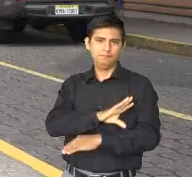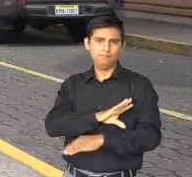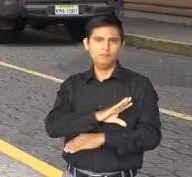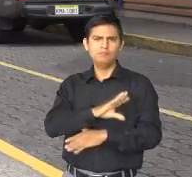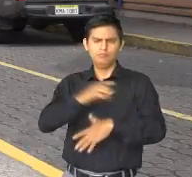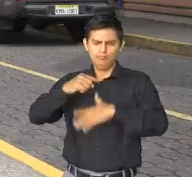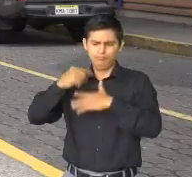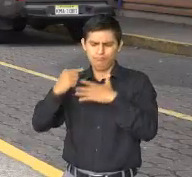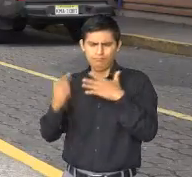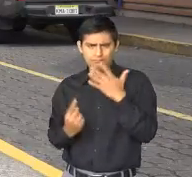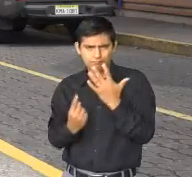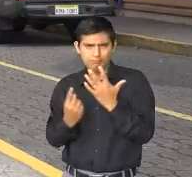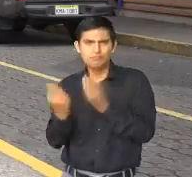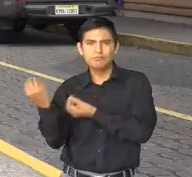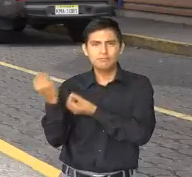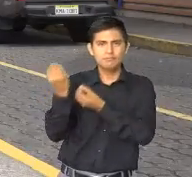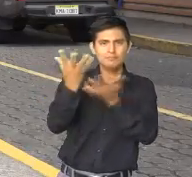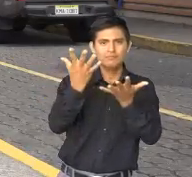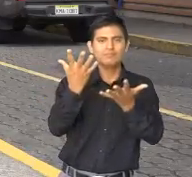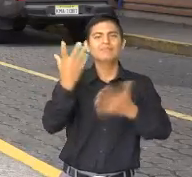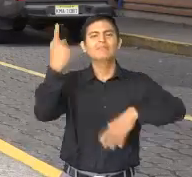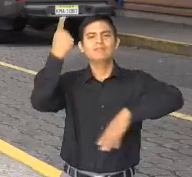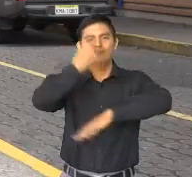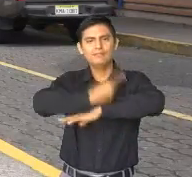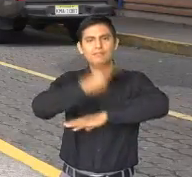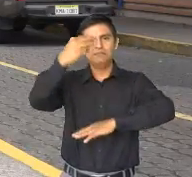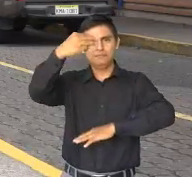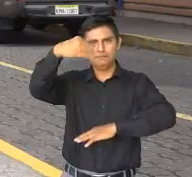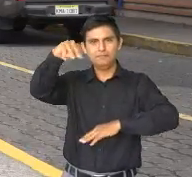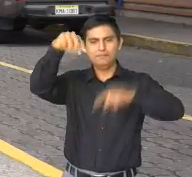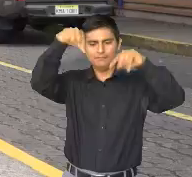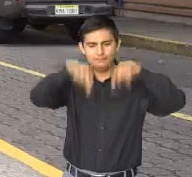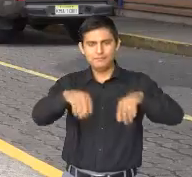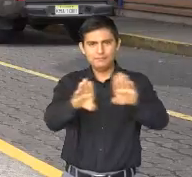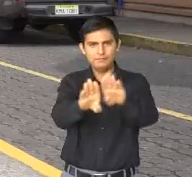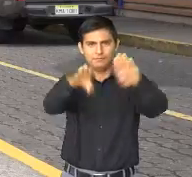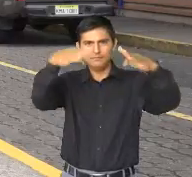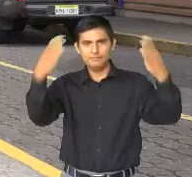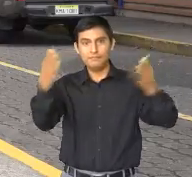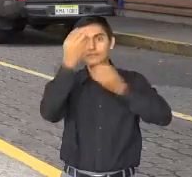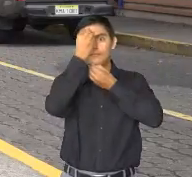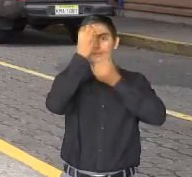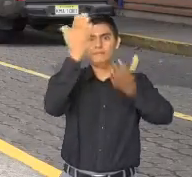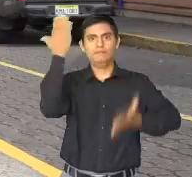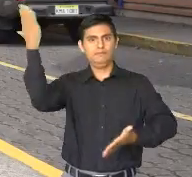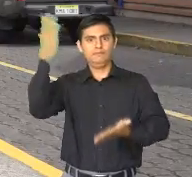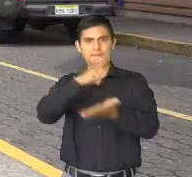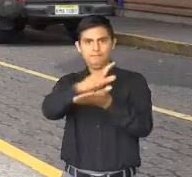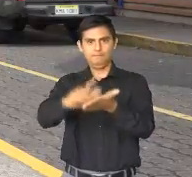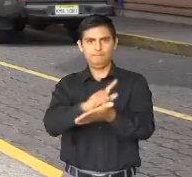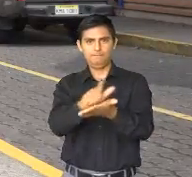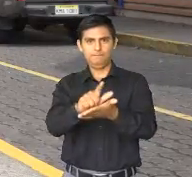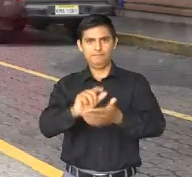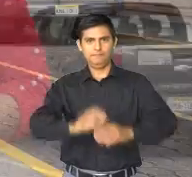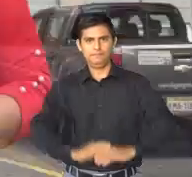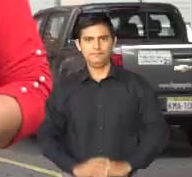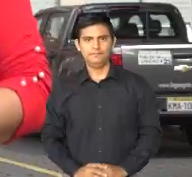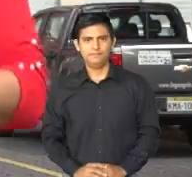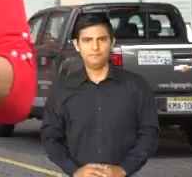Todo esto lo mantendremos los días miércoles, aquí en Puerta Abierta, el informativo de la Alcaldía de Lago